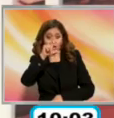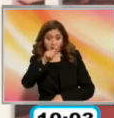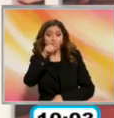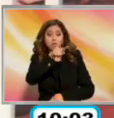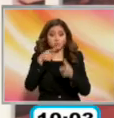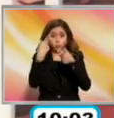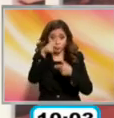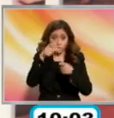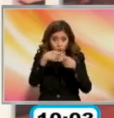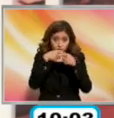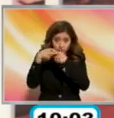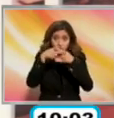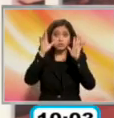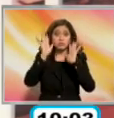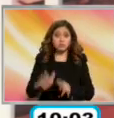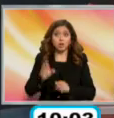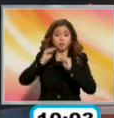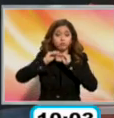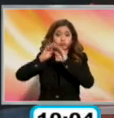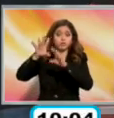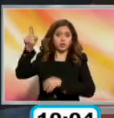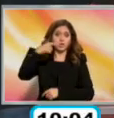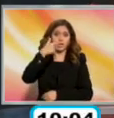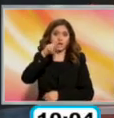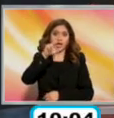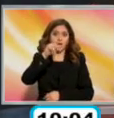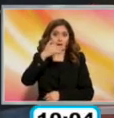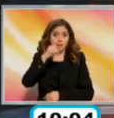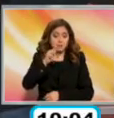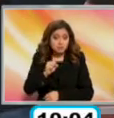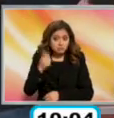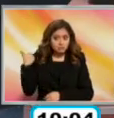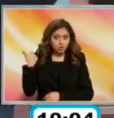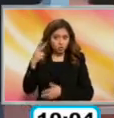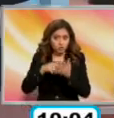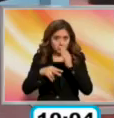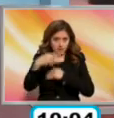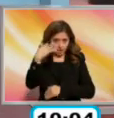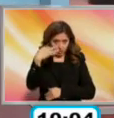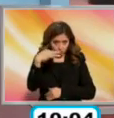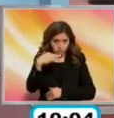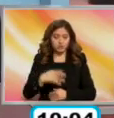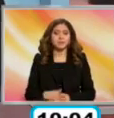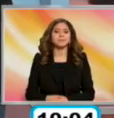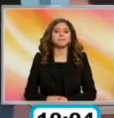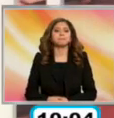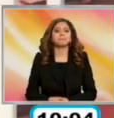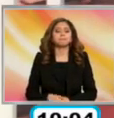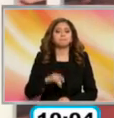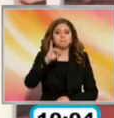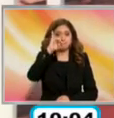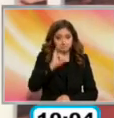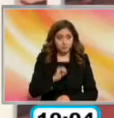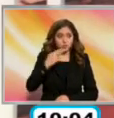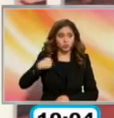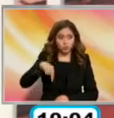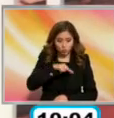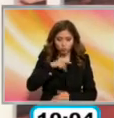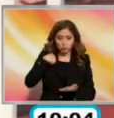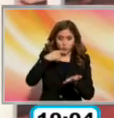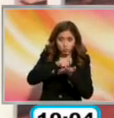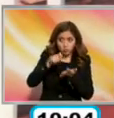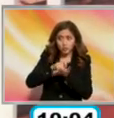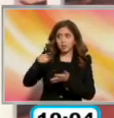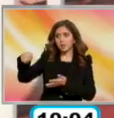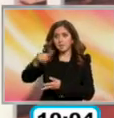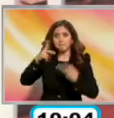es, fueron ya hace 3 años, pasaron muchísimas cosas, la verdad sacamos la música de una manera muy ingenua y gracias al voz a voz de